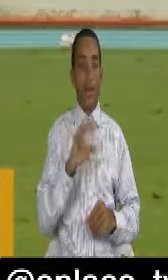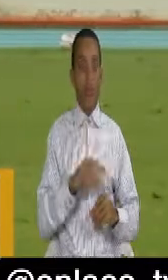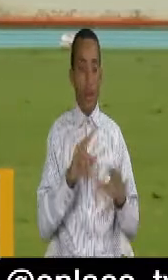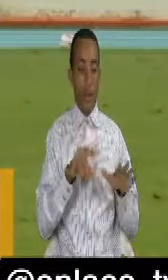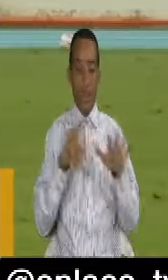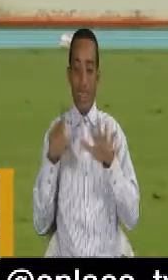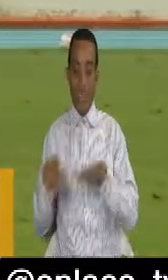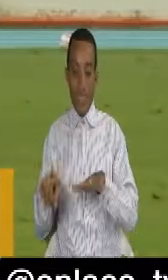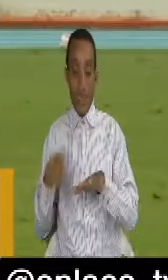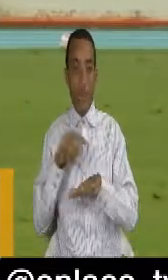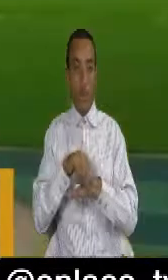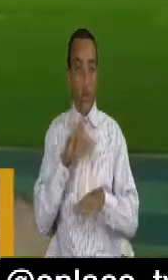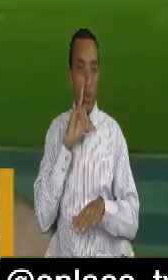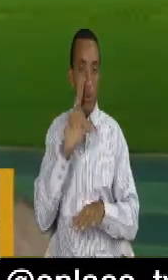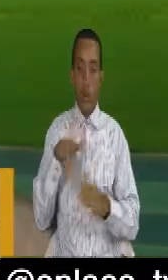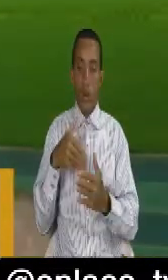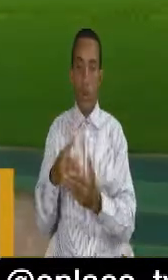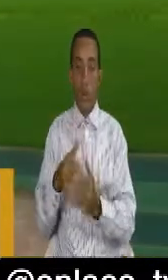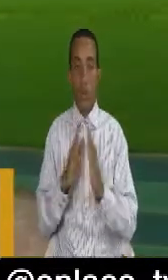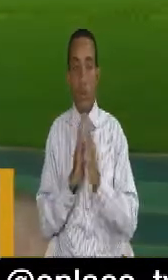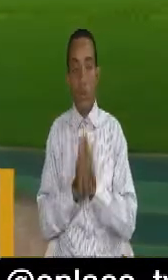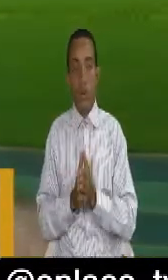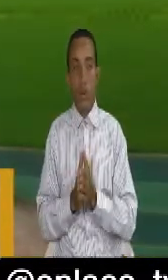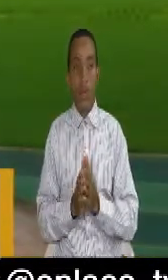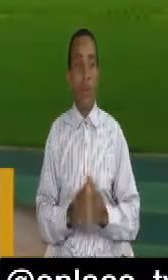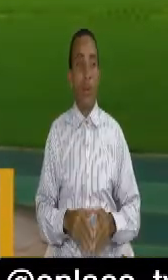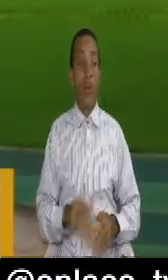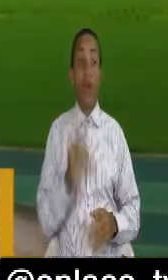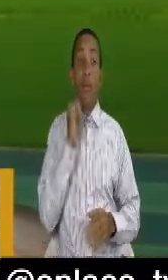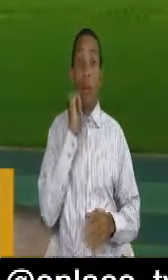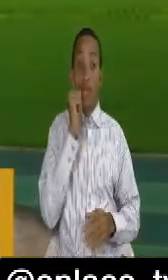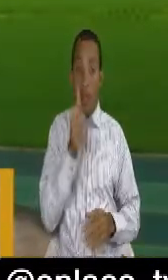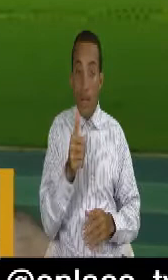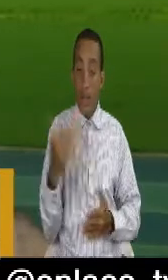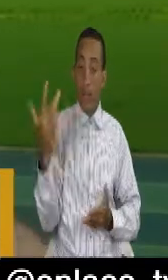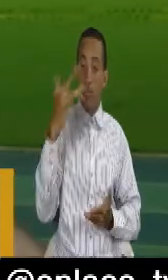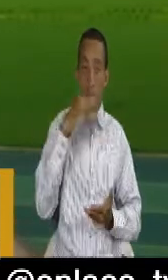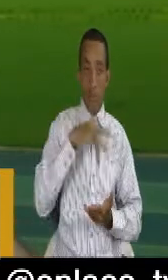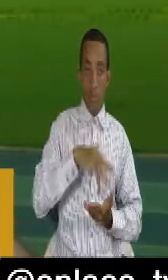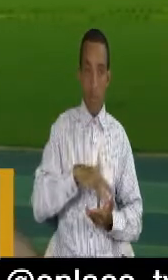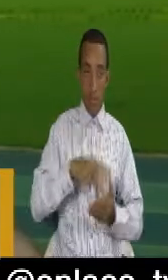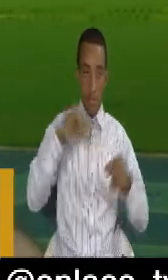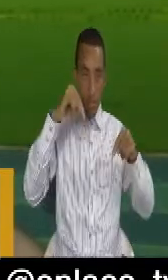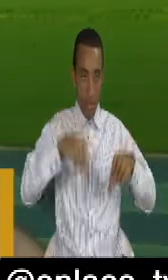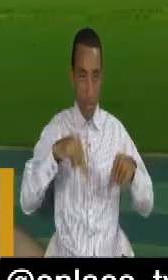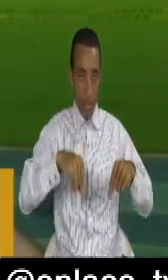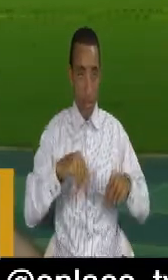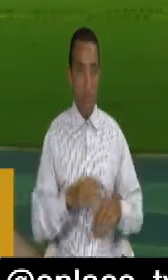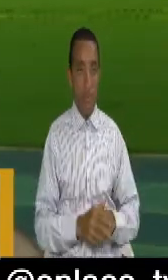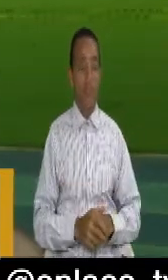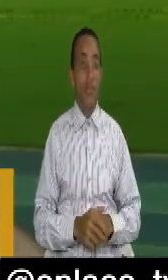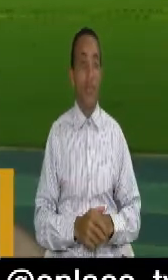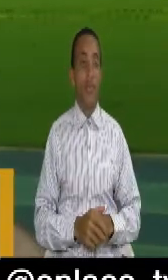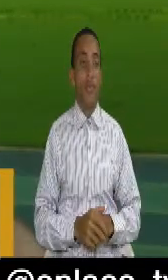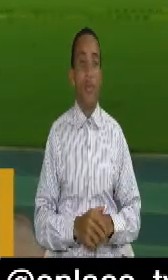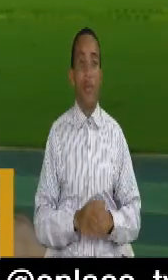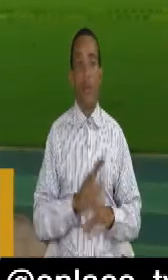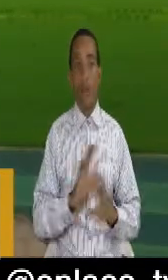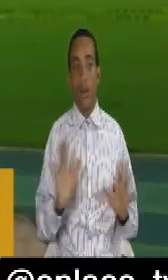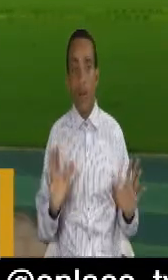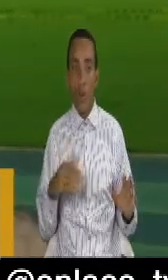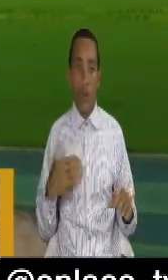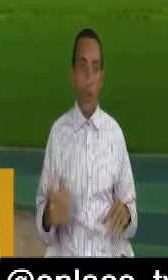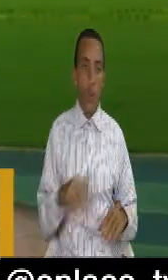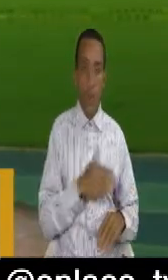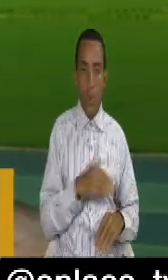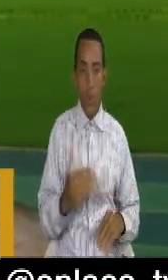de fútbol de este año. Confianza en Dios, ya mañana llega, ¿no? Confianza en Dios, mañana puede llegar y tendríamos un jugador como los que